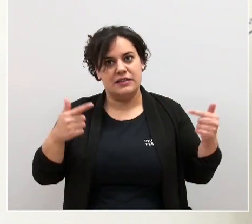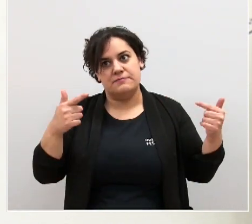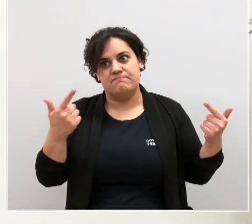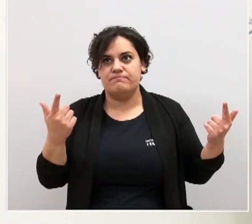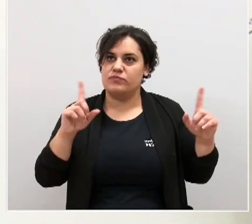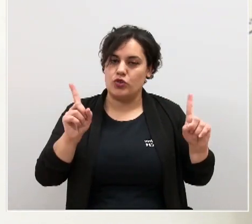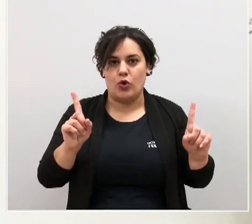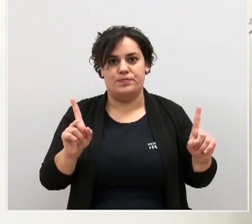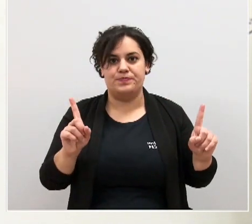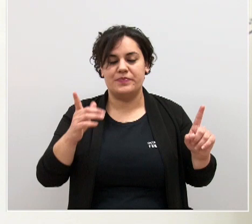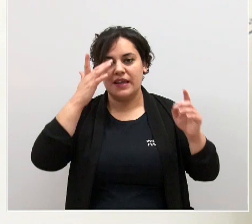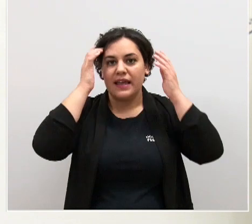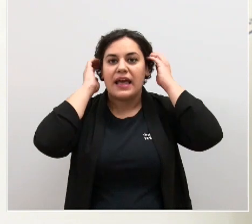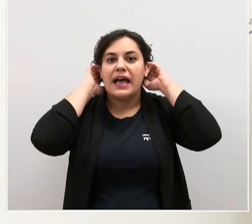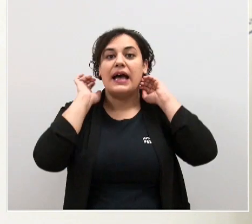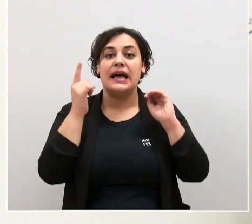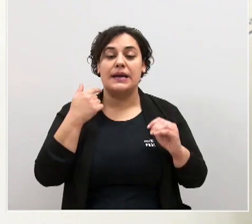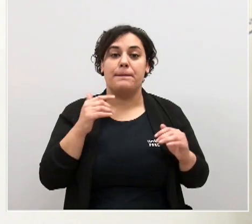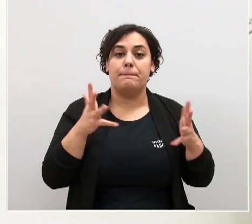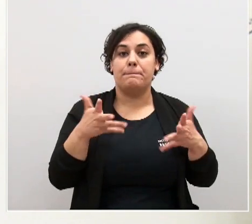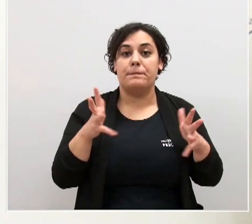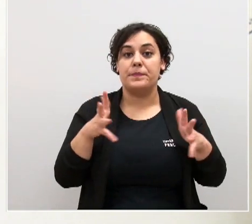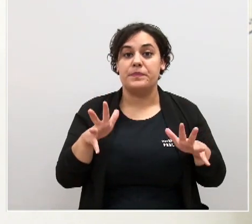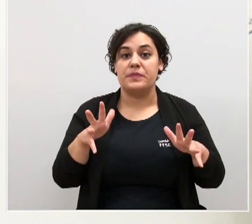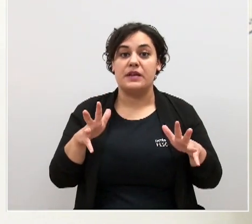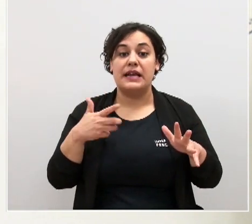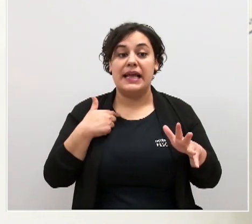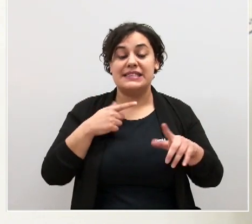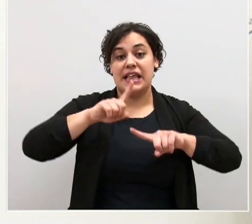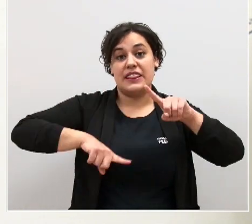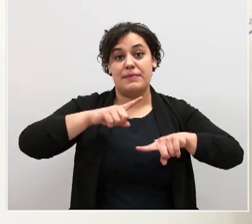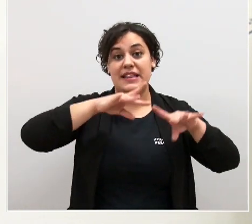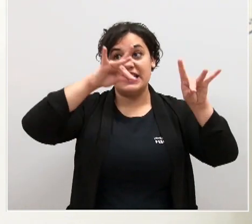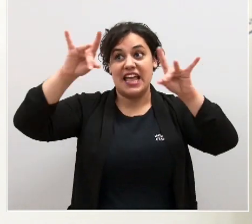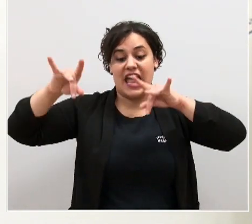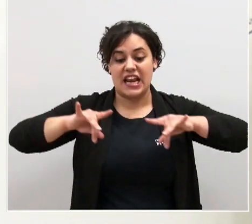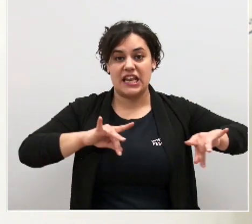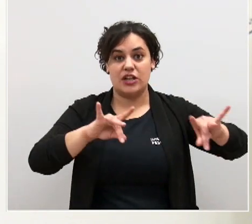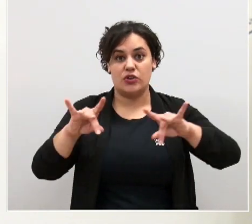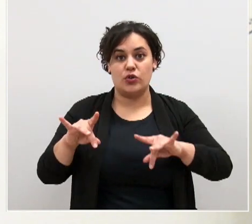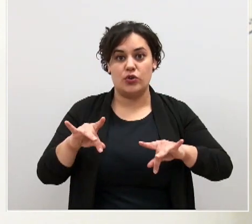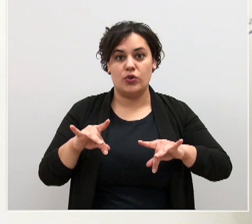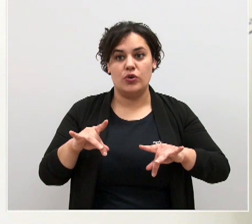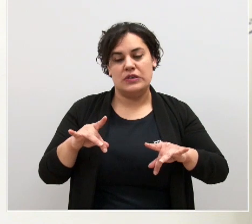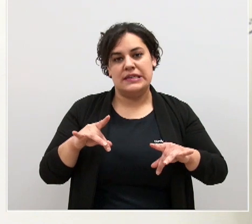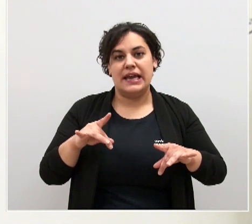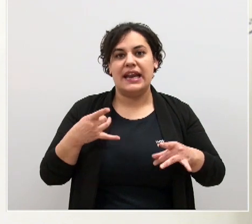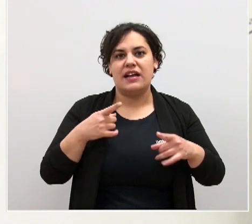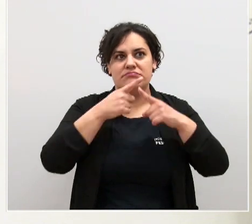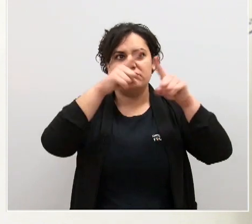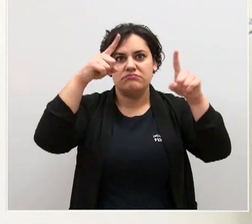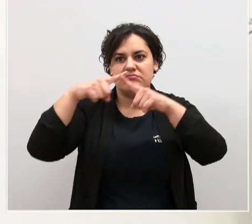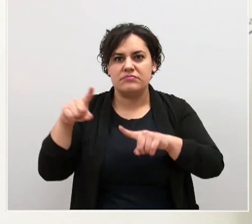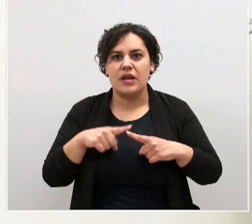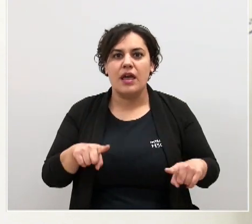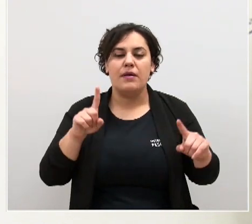La disparidad que estableció, por lo menos la que tuvimos oportunidad de ver en el interterritorial del jueves que tuvimos en consideración, era la disparidad en cuanto a